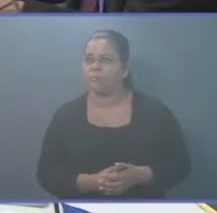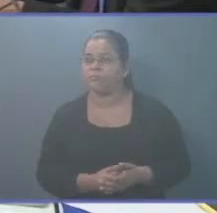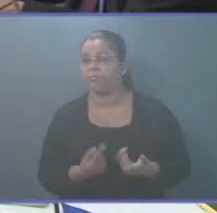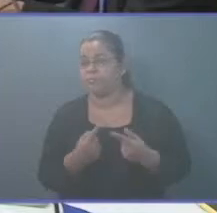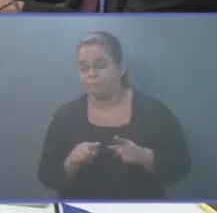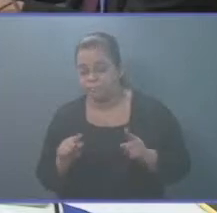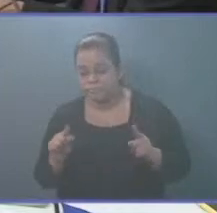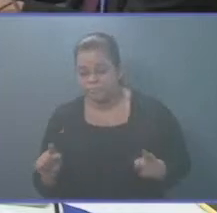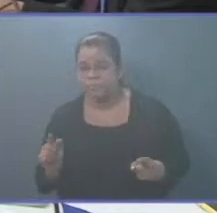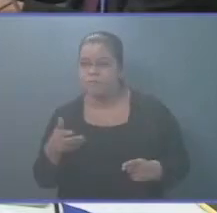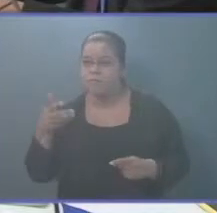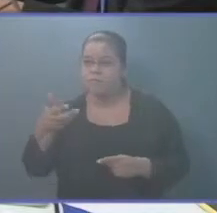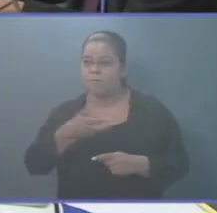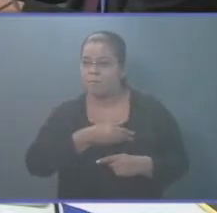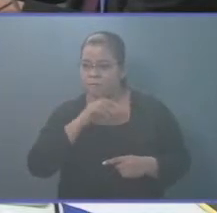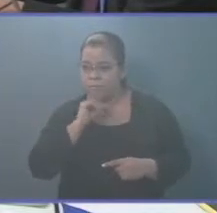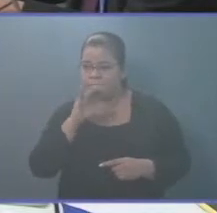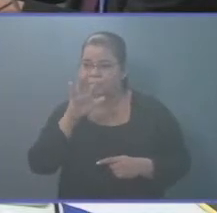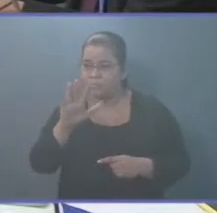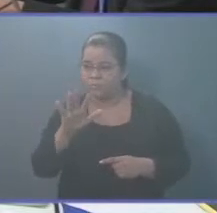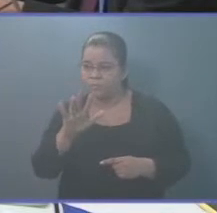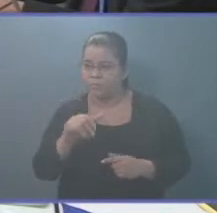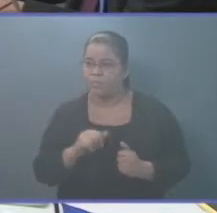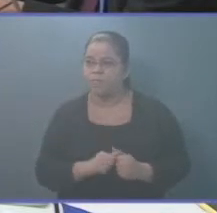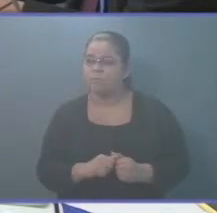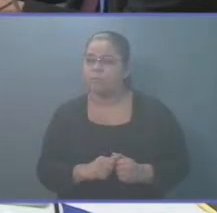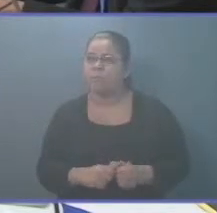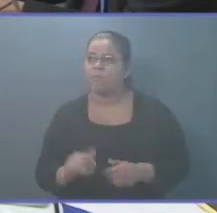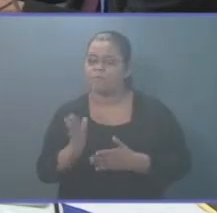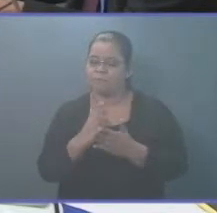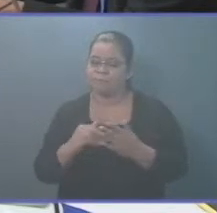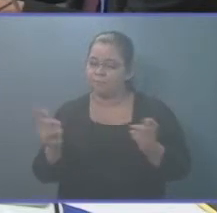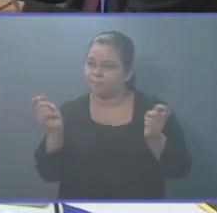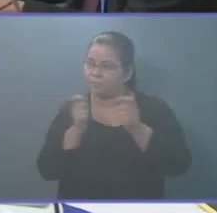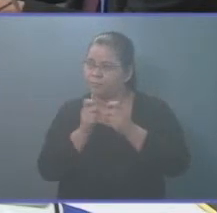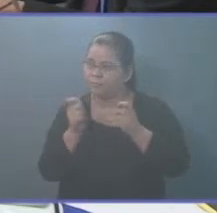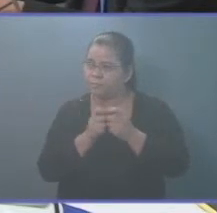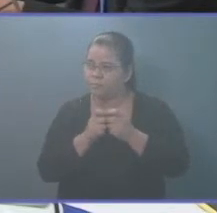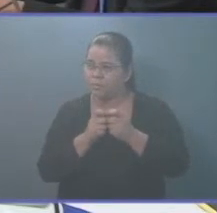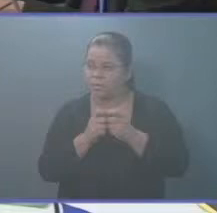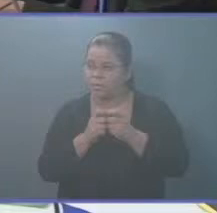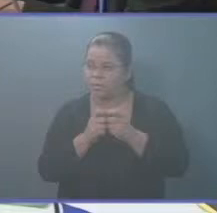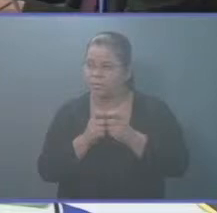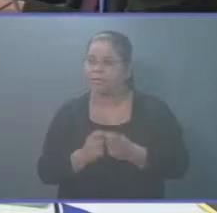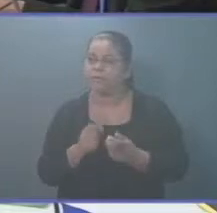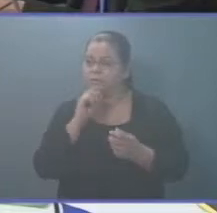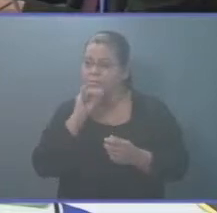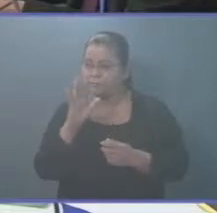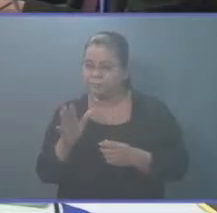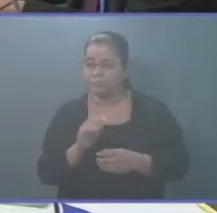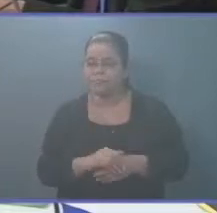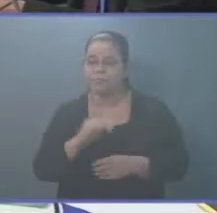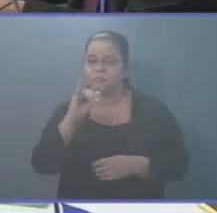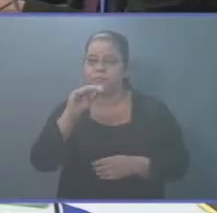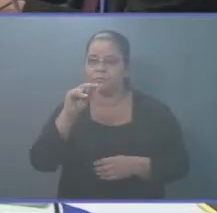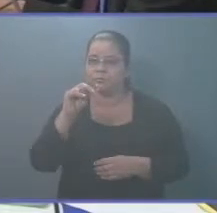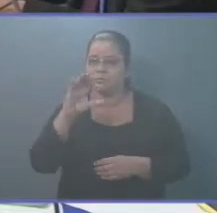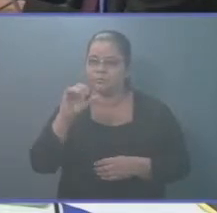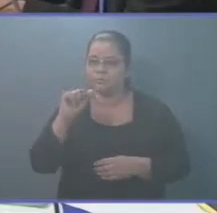Pero aquí nos estamos refiriendo a un apartado específico, que es de incautación y